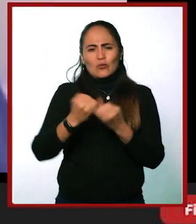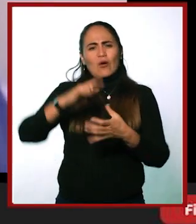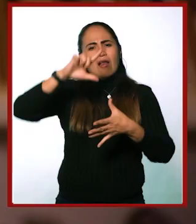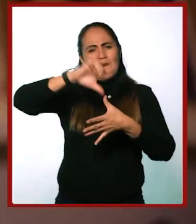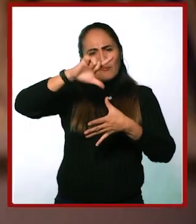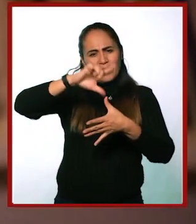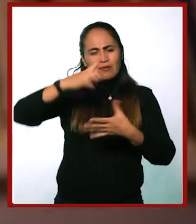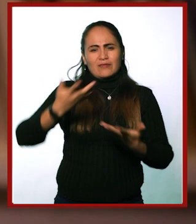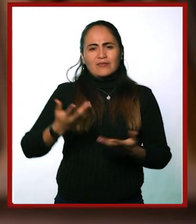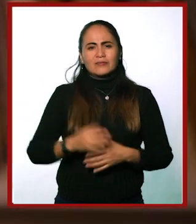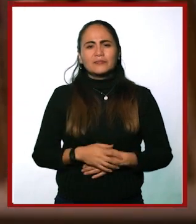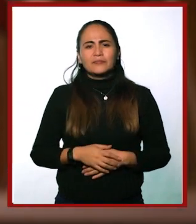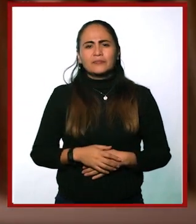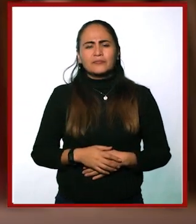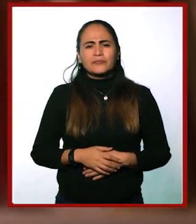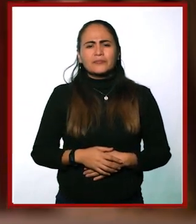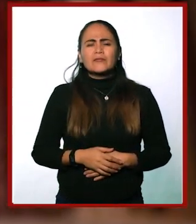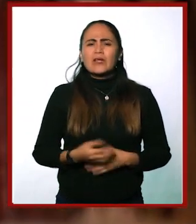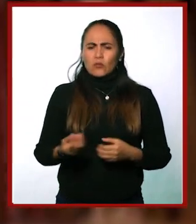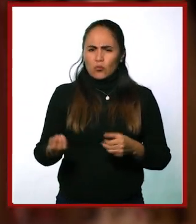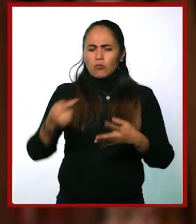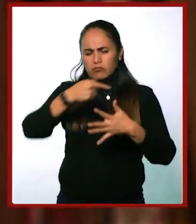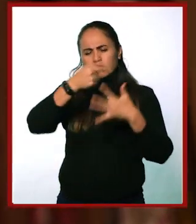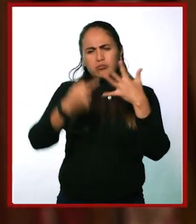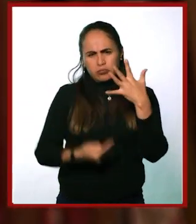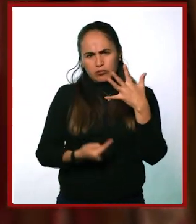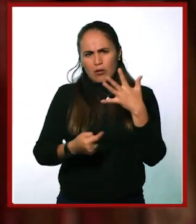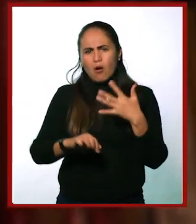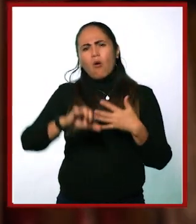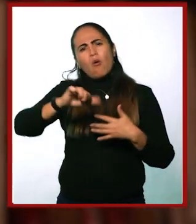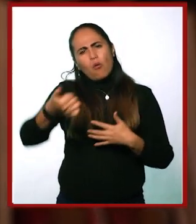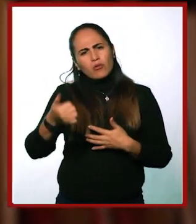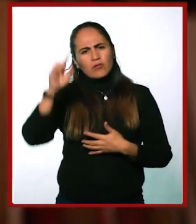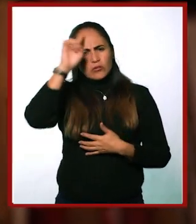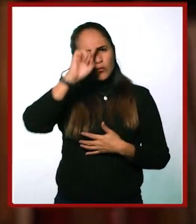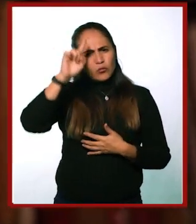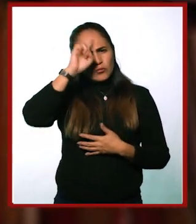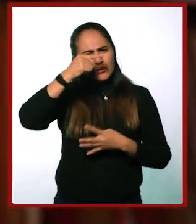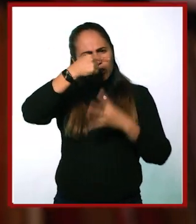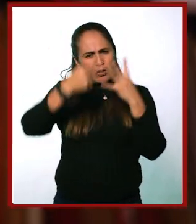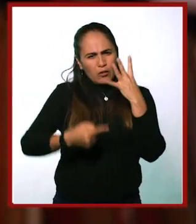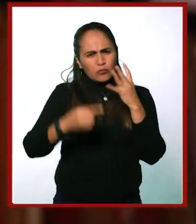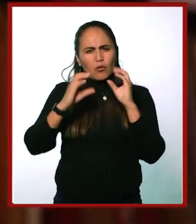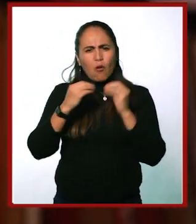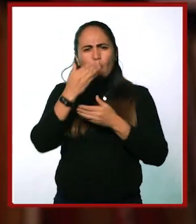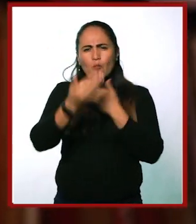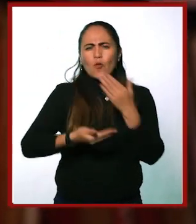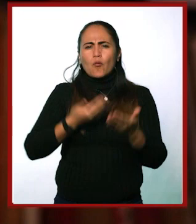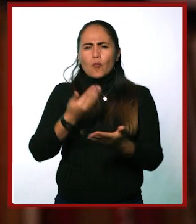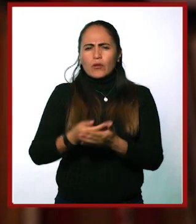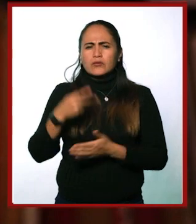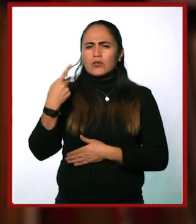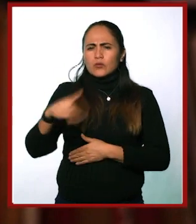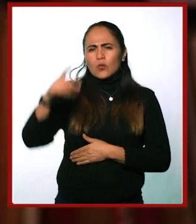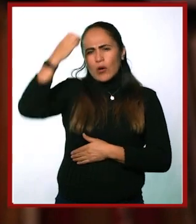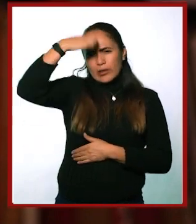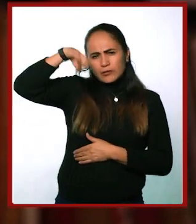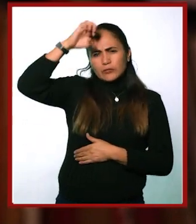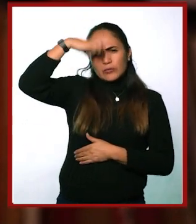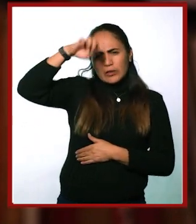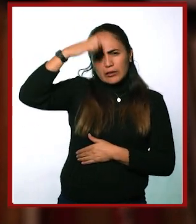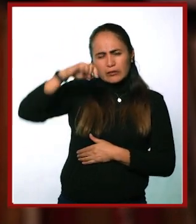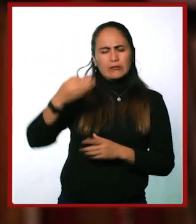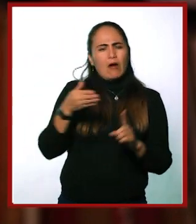nuestra América Latina. Patricio, además de las que ya mencionabas, ¿cuáles serían las recomendaciones o propuestas que desde tu experiencia